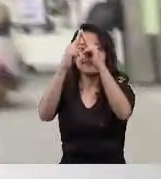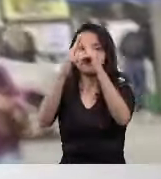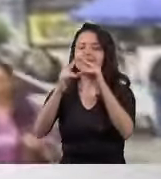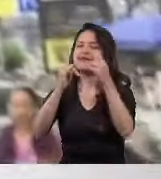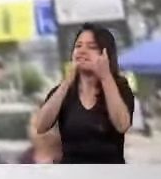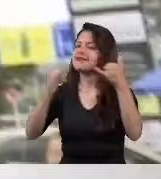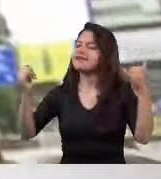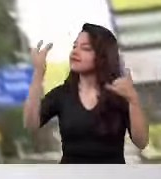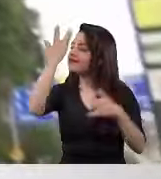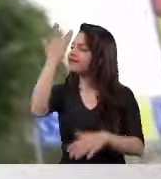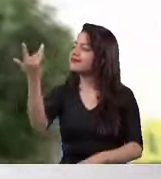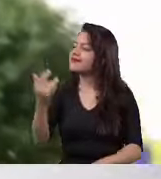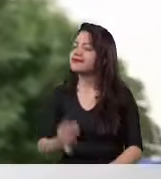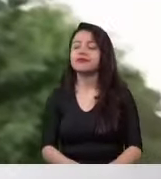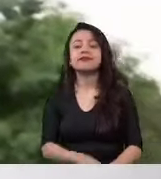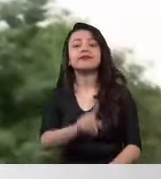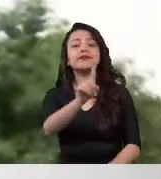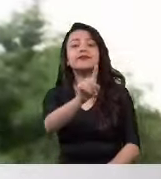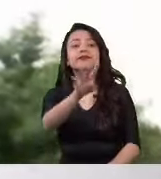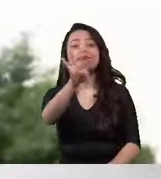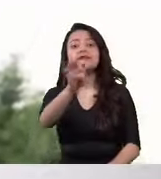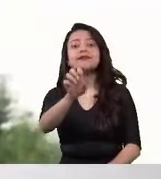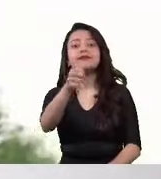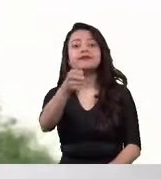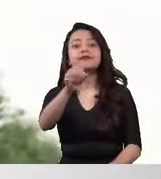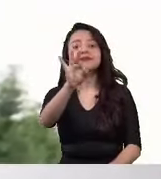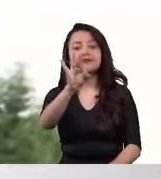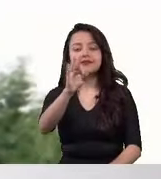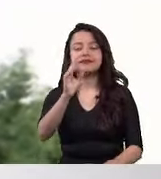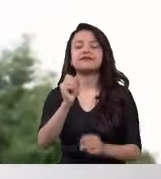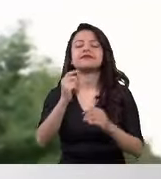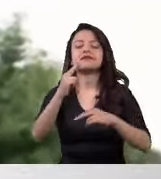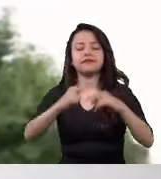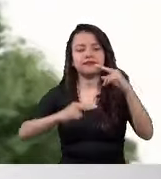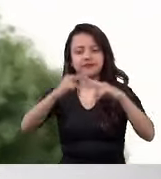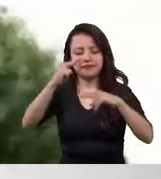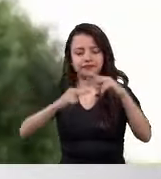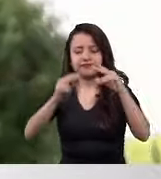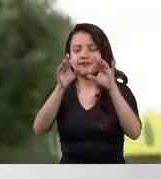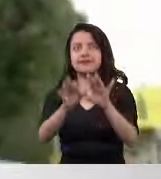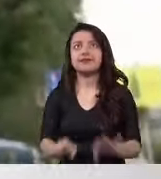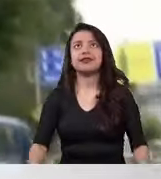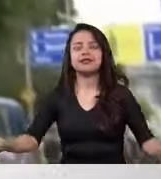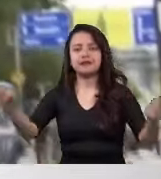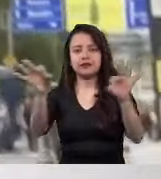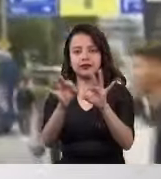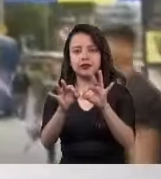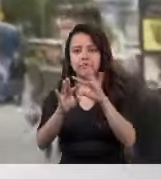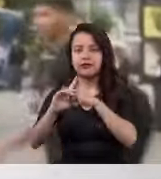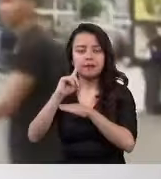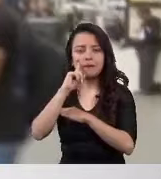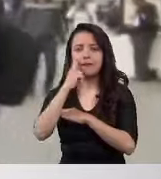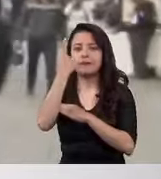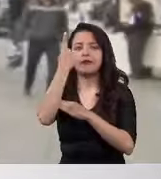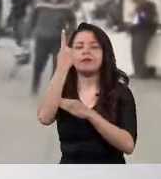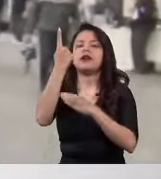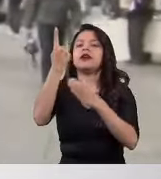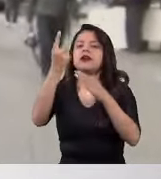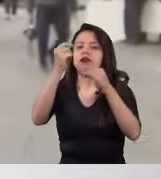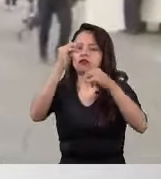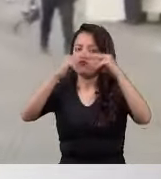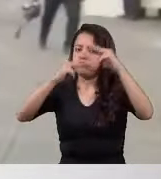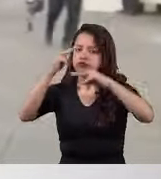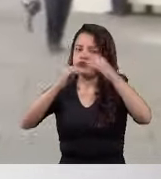qué? 1913 se construyó esa Torre del Cable. Increíble. La más importante porque allí este es el primer cable aéreo que había en el